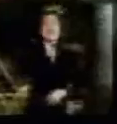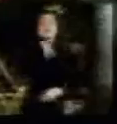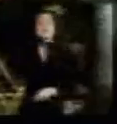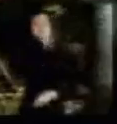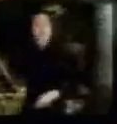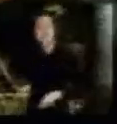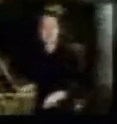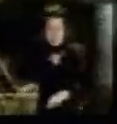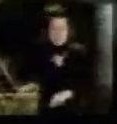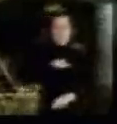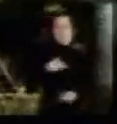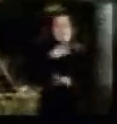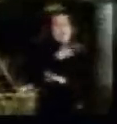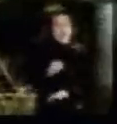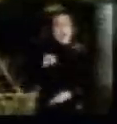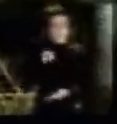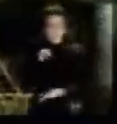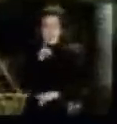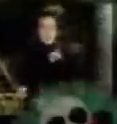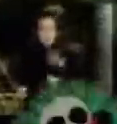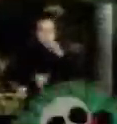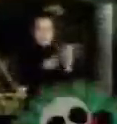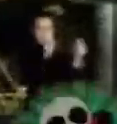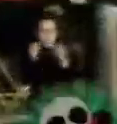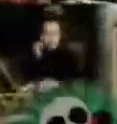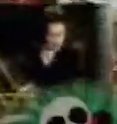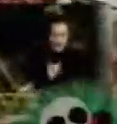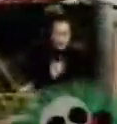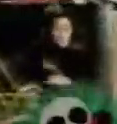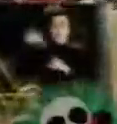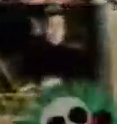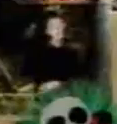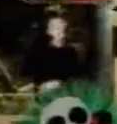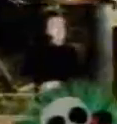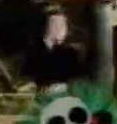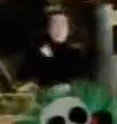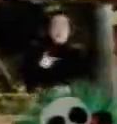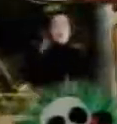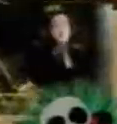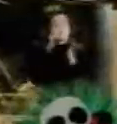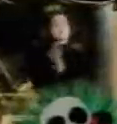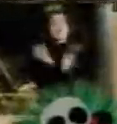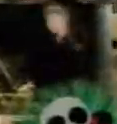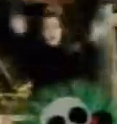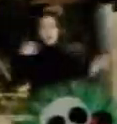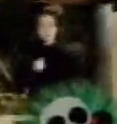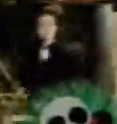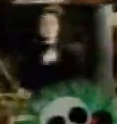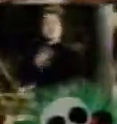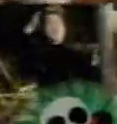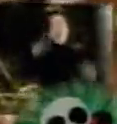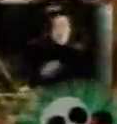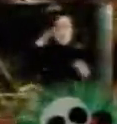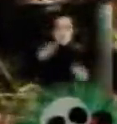de problemas que nadie lo ve desde fuera. Hoy los voy a aclarar, les diré la verdad,